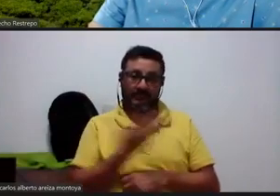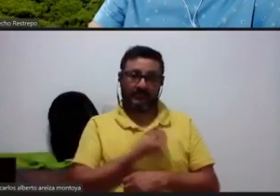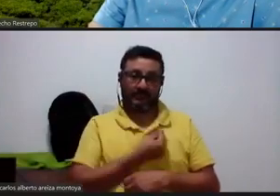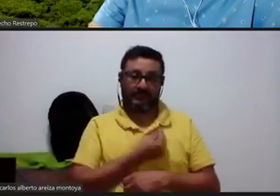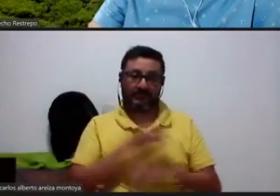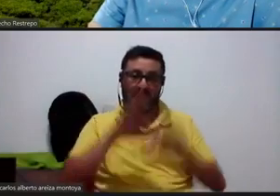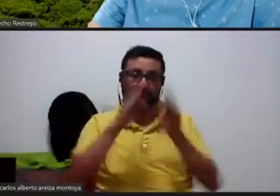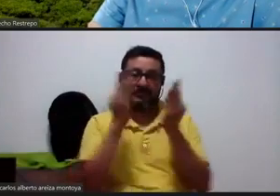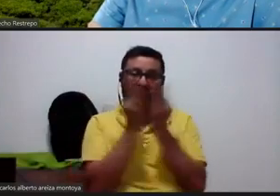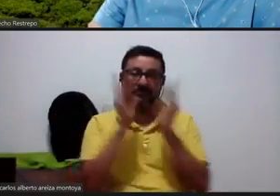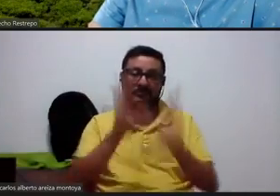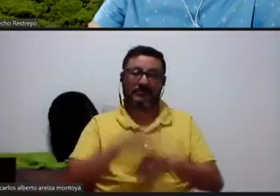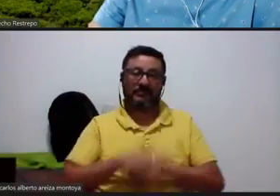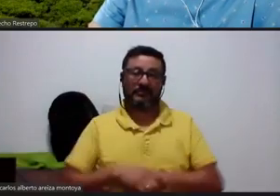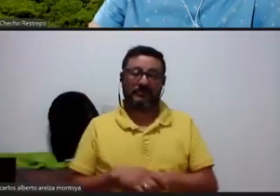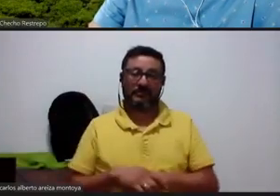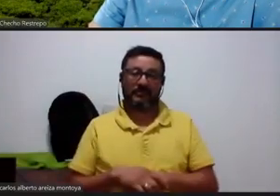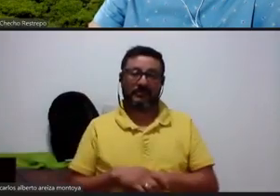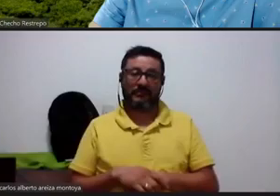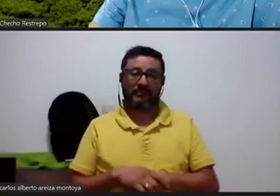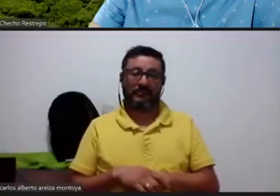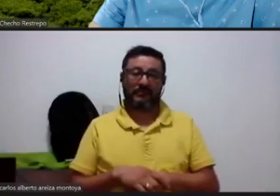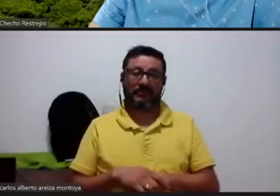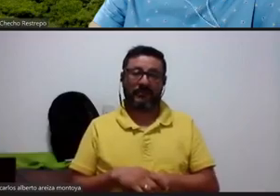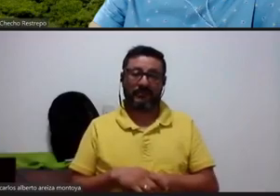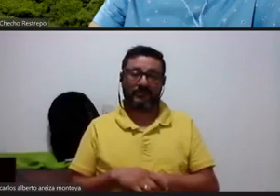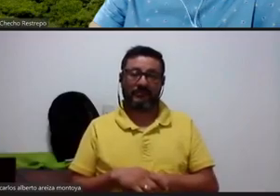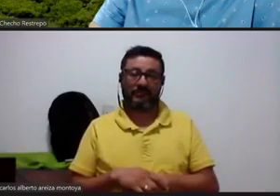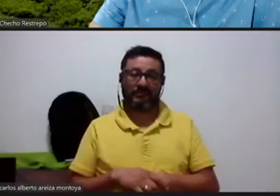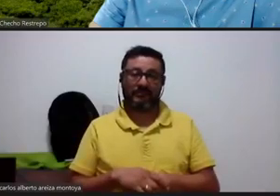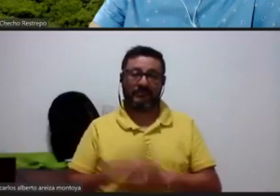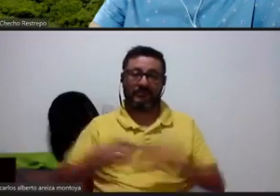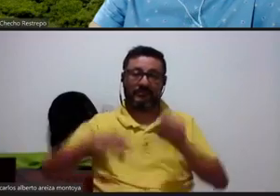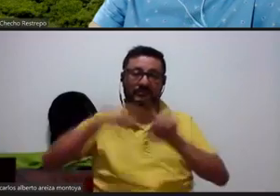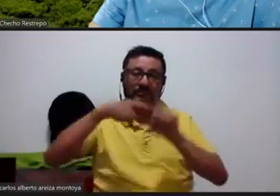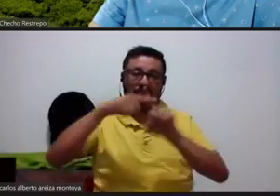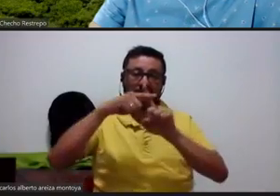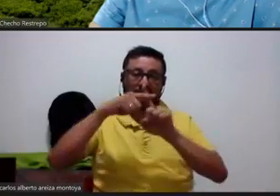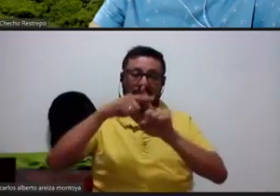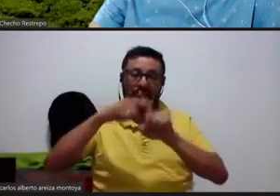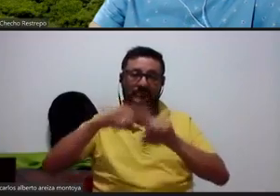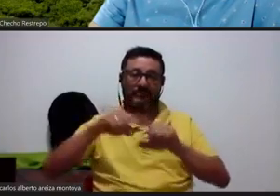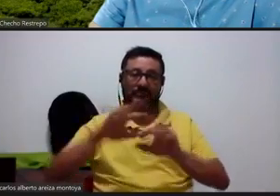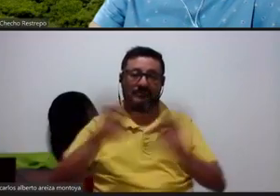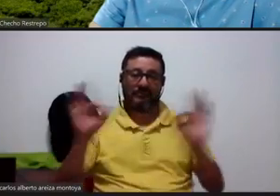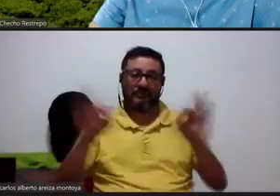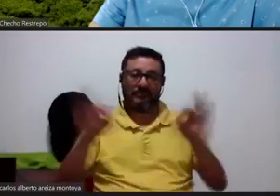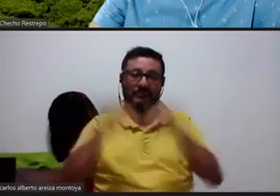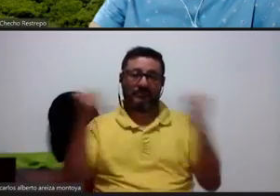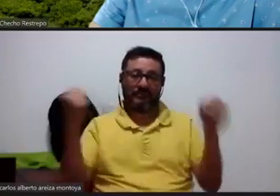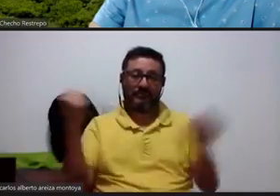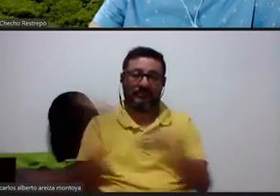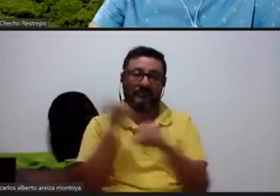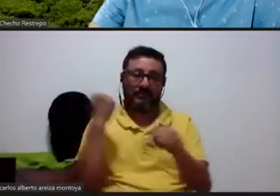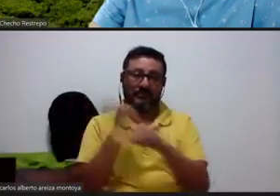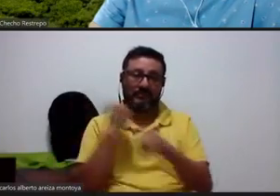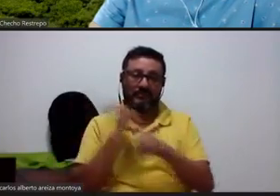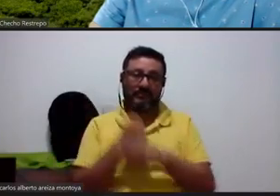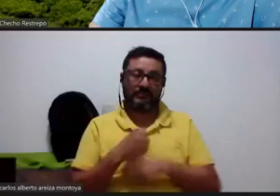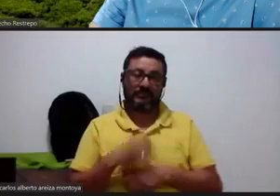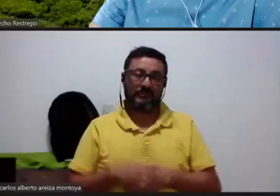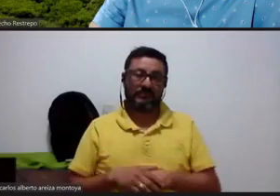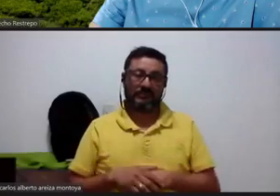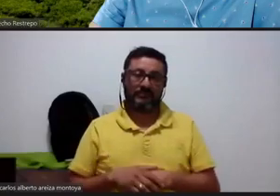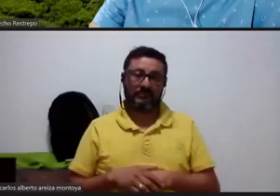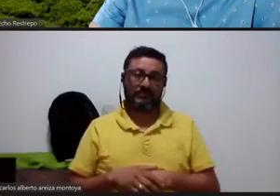casa, o sea, de toda mi familia. Porque imagínate un positivo cerca de una competencia, pues no, se nos daña todo el trabajo de estos últimos meses. Entonces, es muy